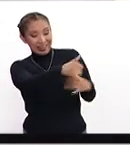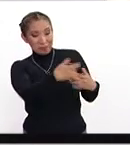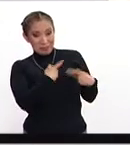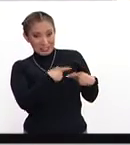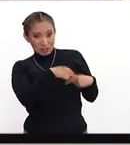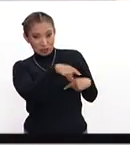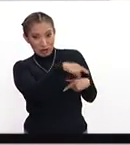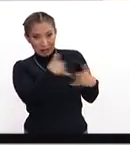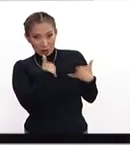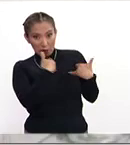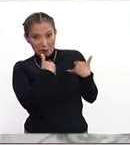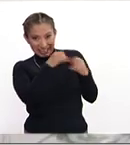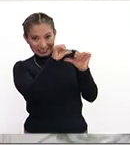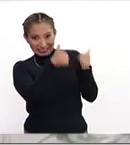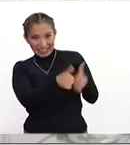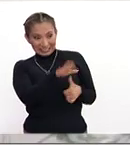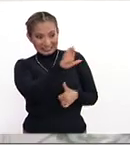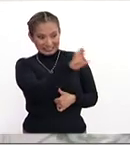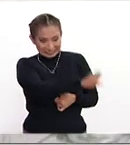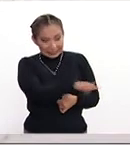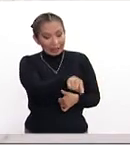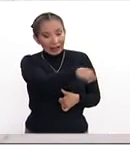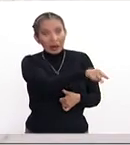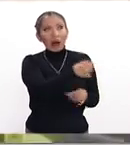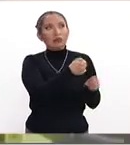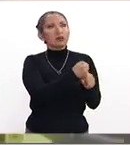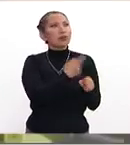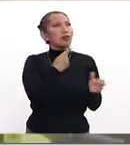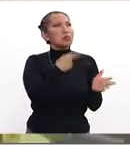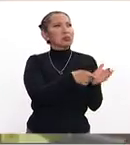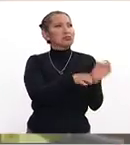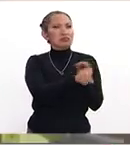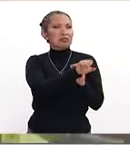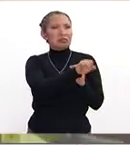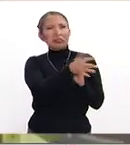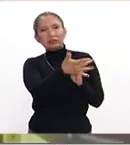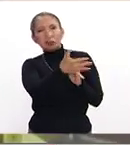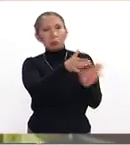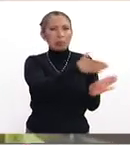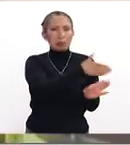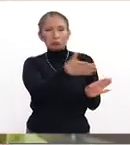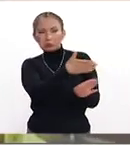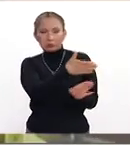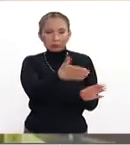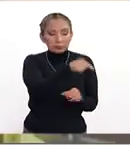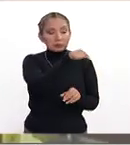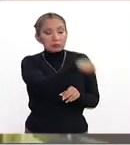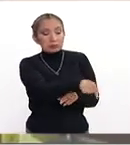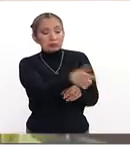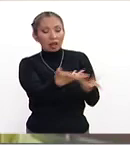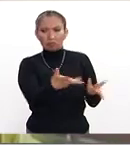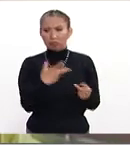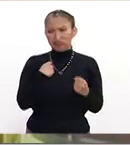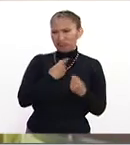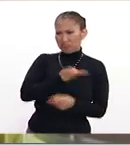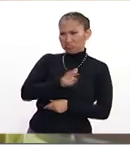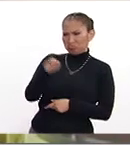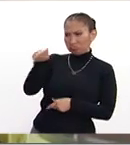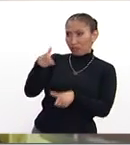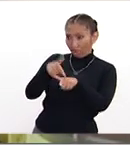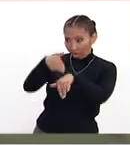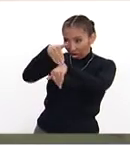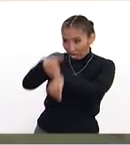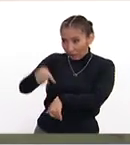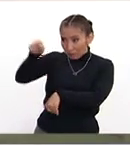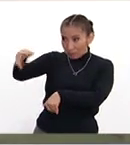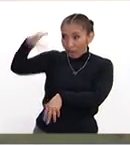de jóvenes artistas en los años 60, 50, 60, que se ponían, digamos, a seguir